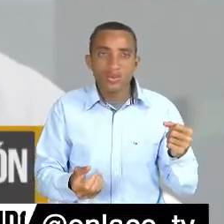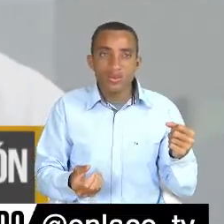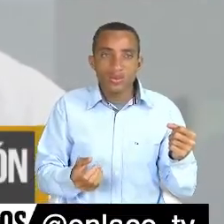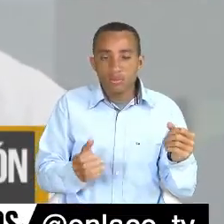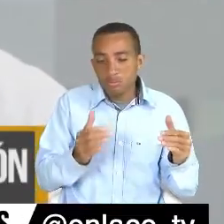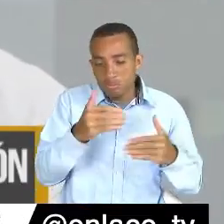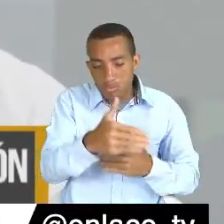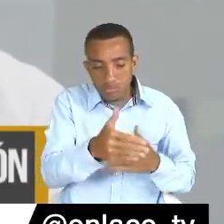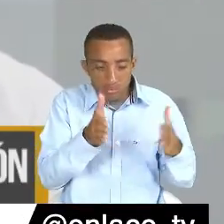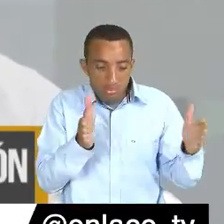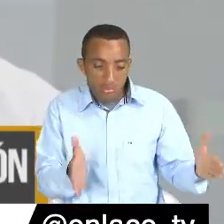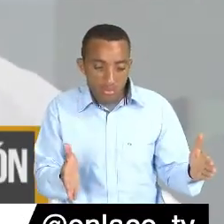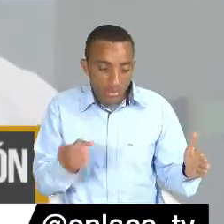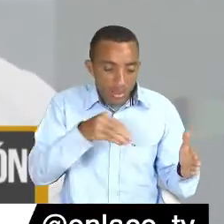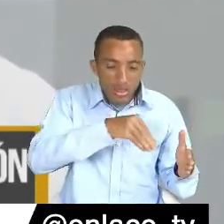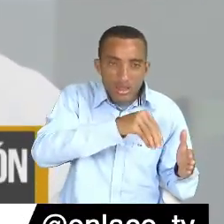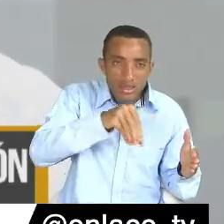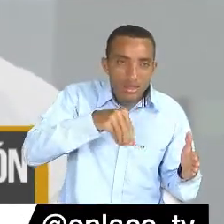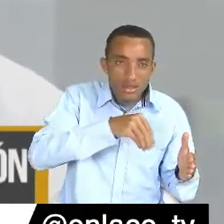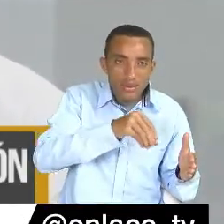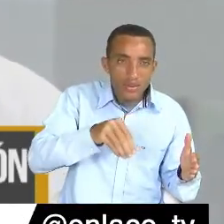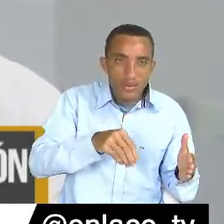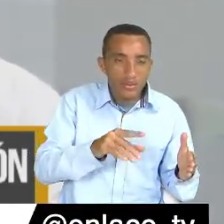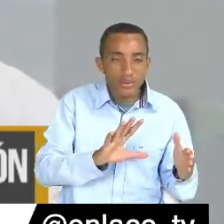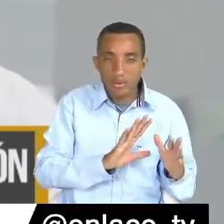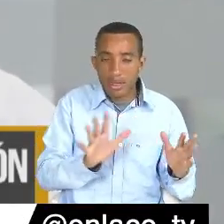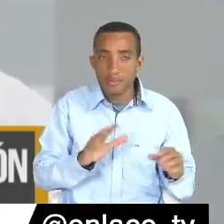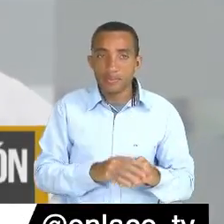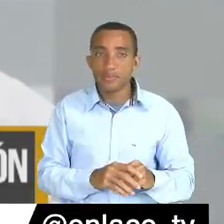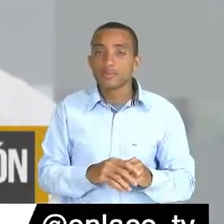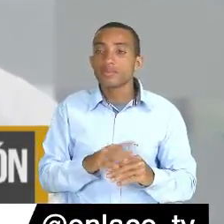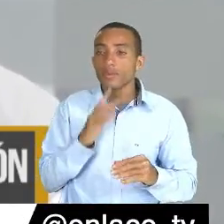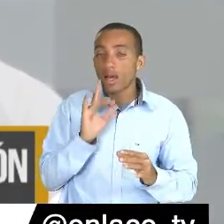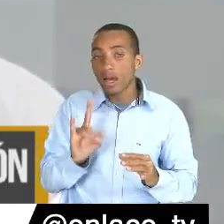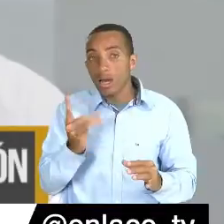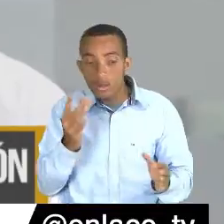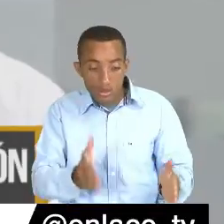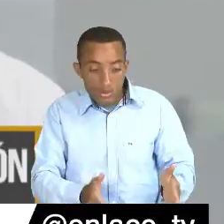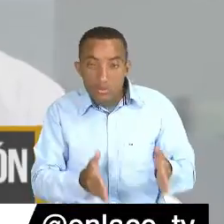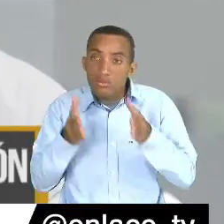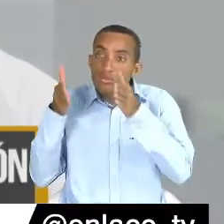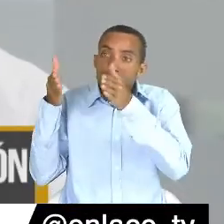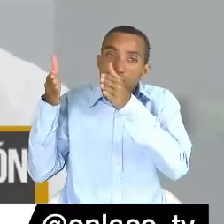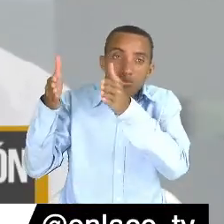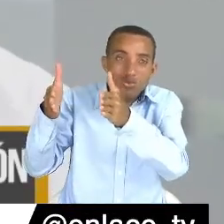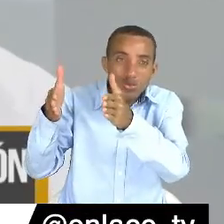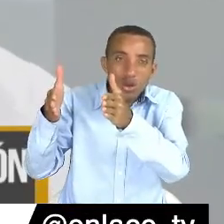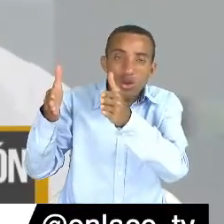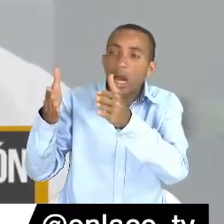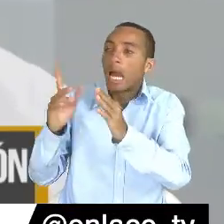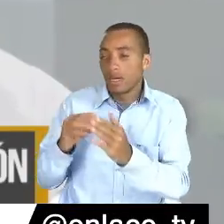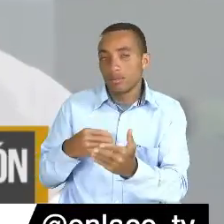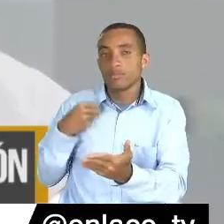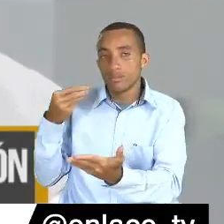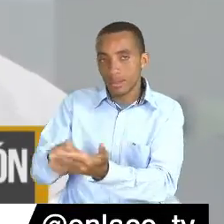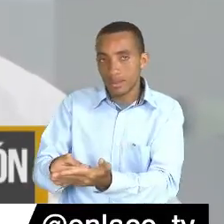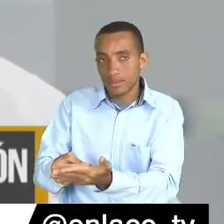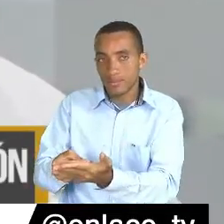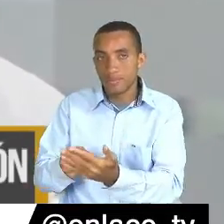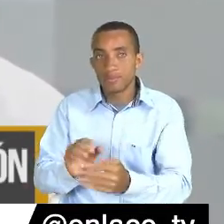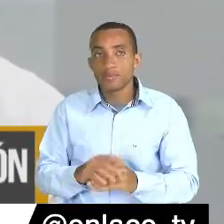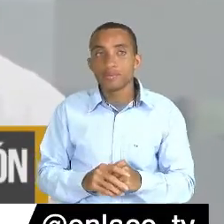pues eso sí ya tiene algún costo donde ellos vayan a ubicar el tema de su osario, pero